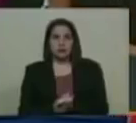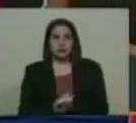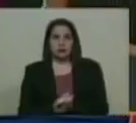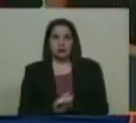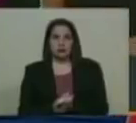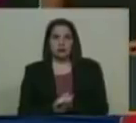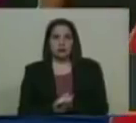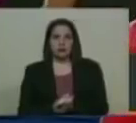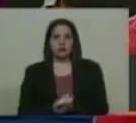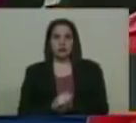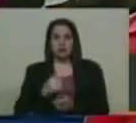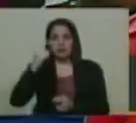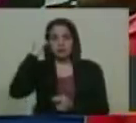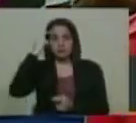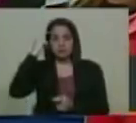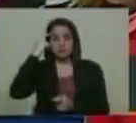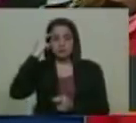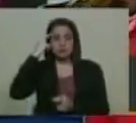yo sé